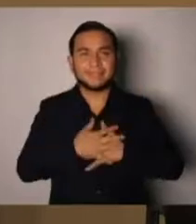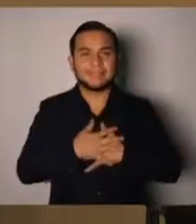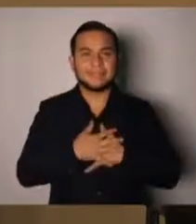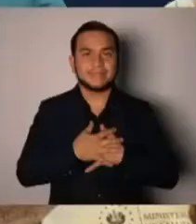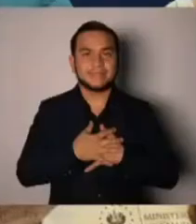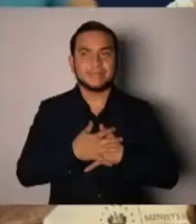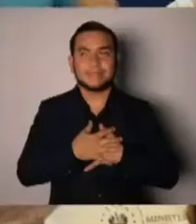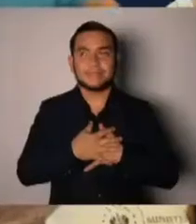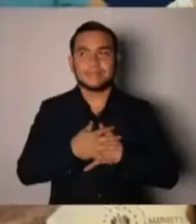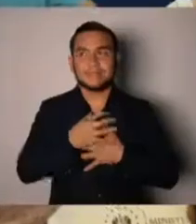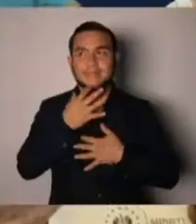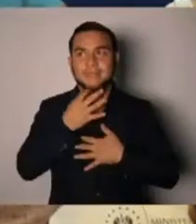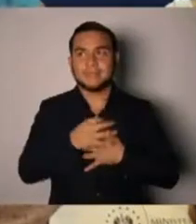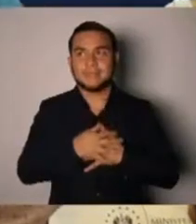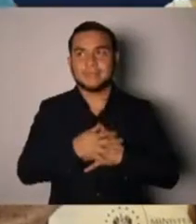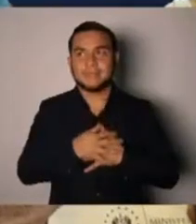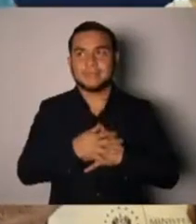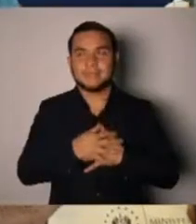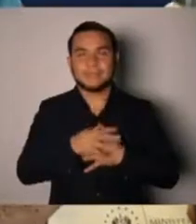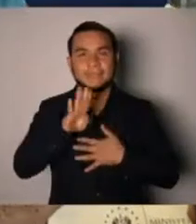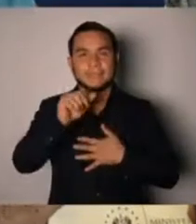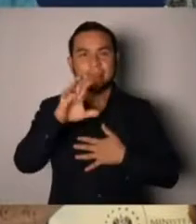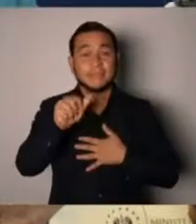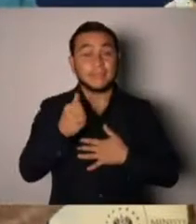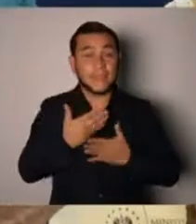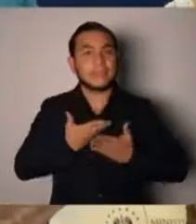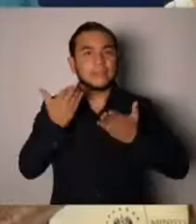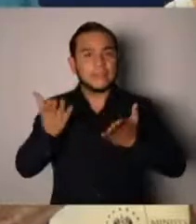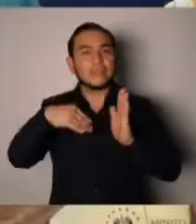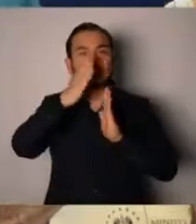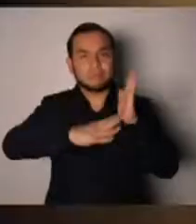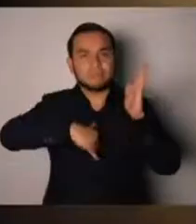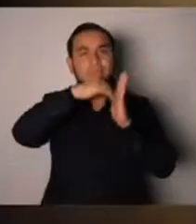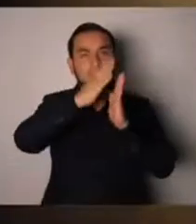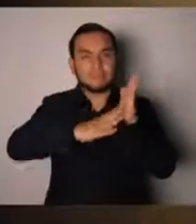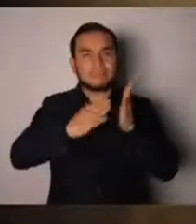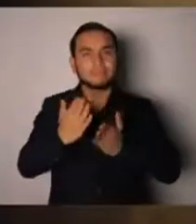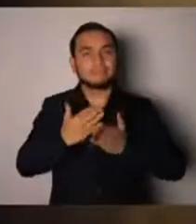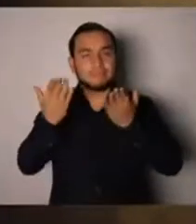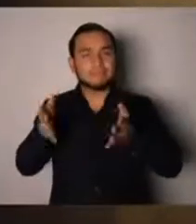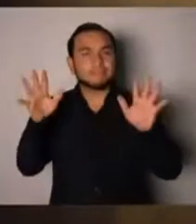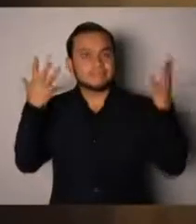una vez que darte una vez cada estudio de arte por el joven que pintó el cuadro por favor